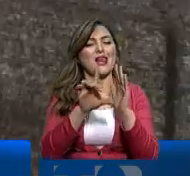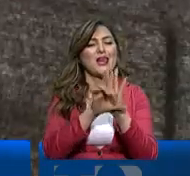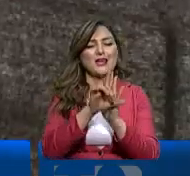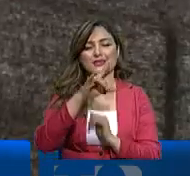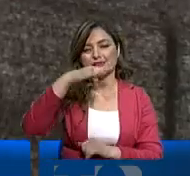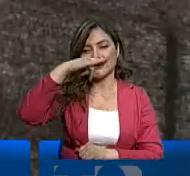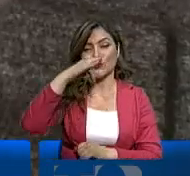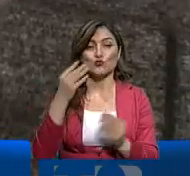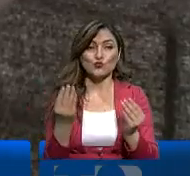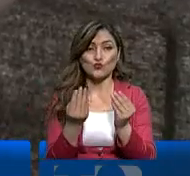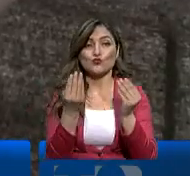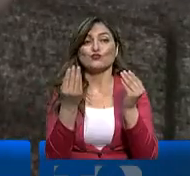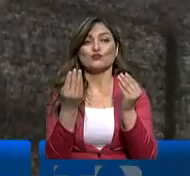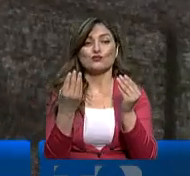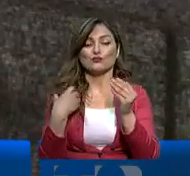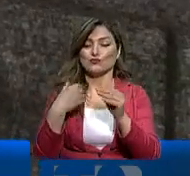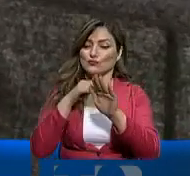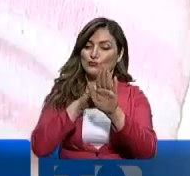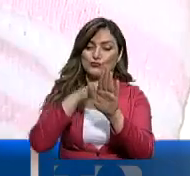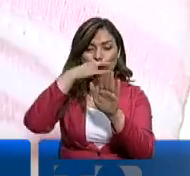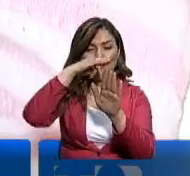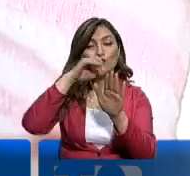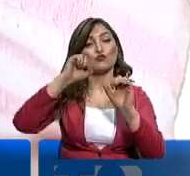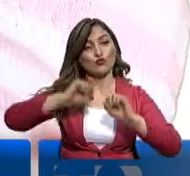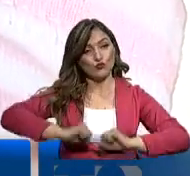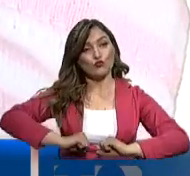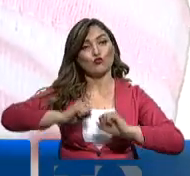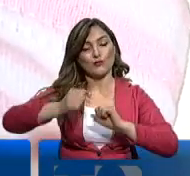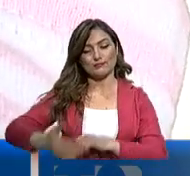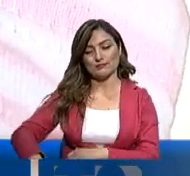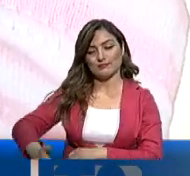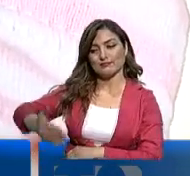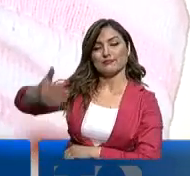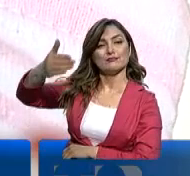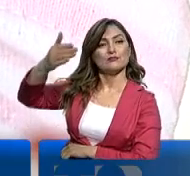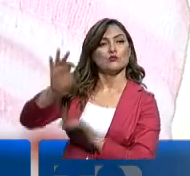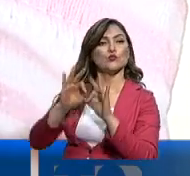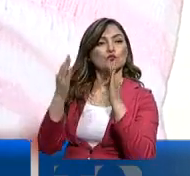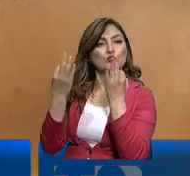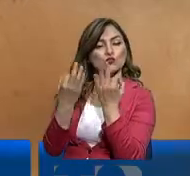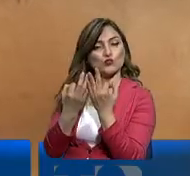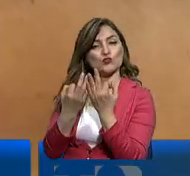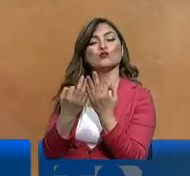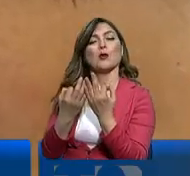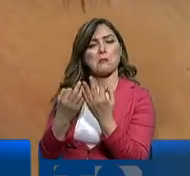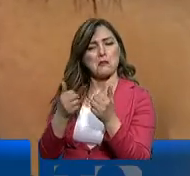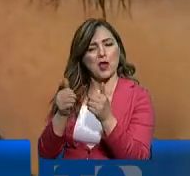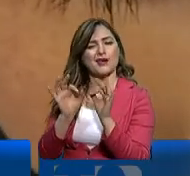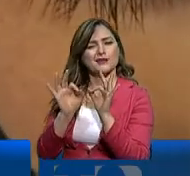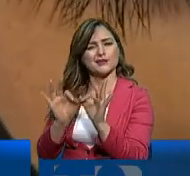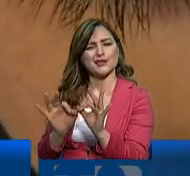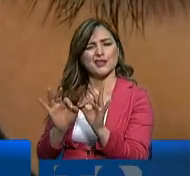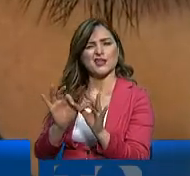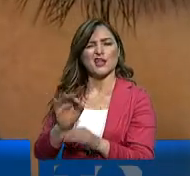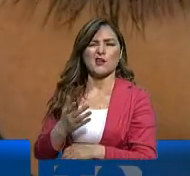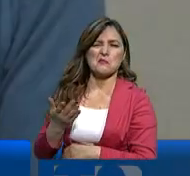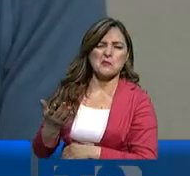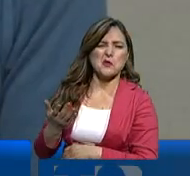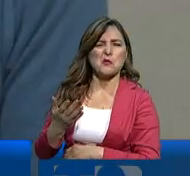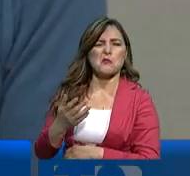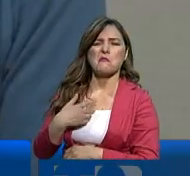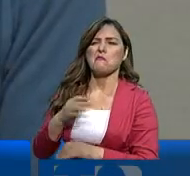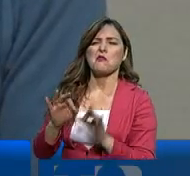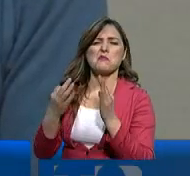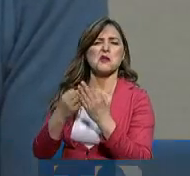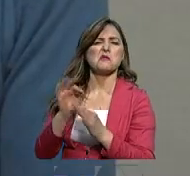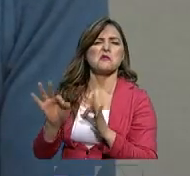de la niñez y adolescencia para garantizar que los niños puedan crecer en el seno de una familia idónea pero que es idóneo o quien lo define qué